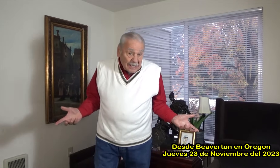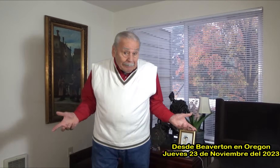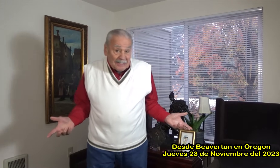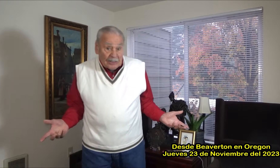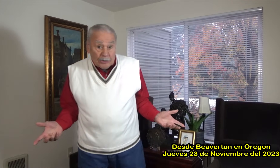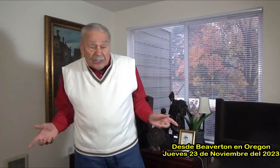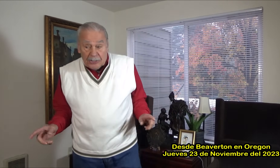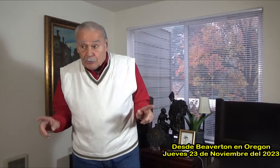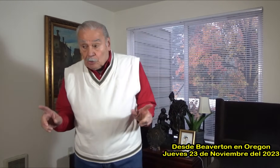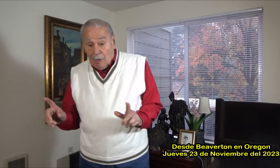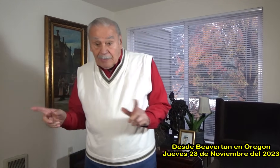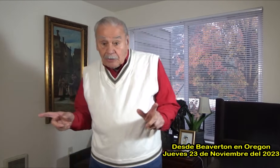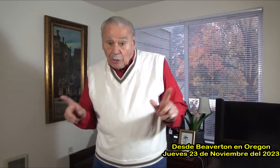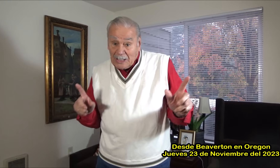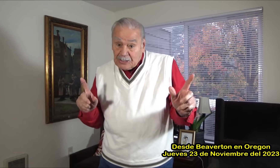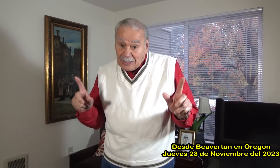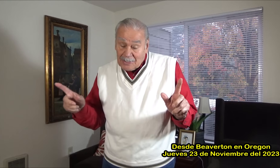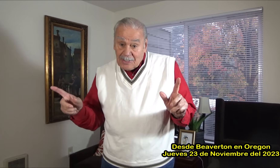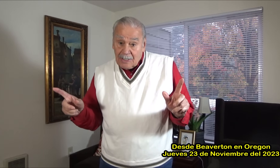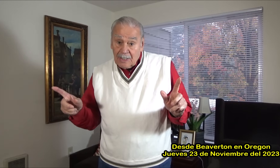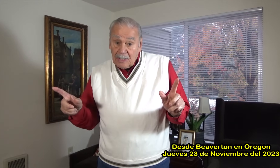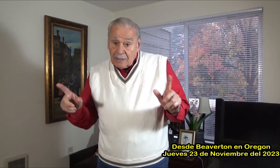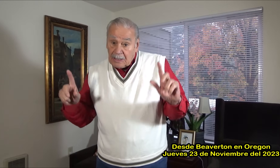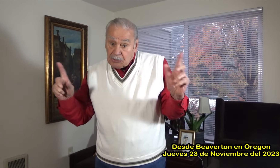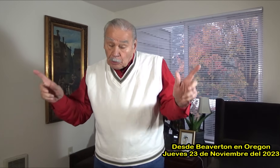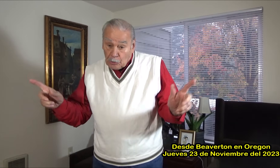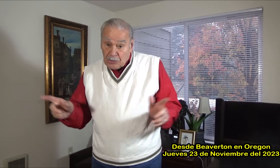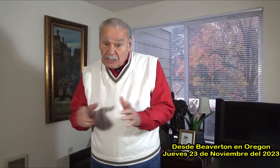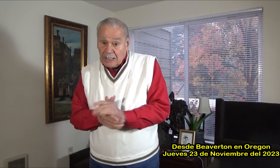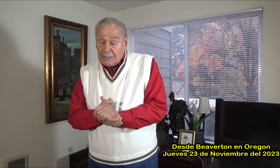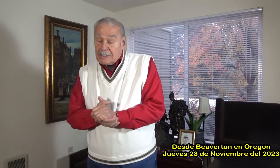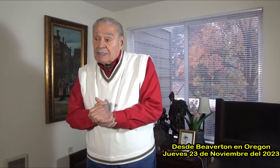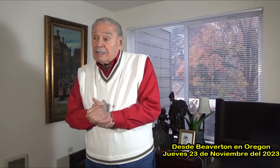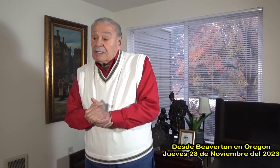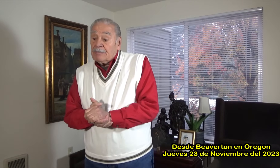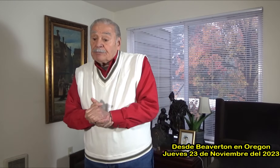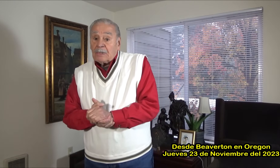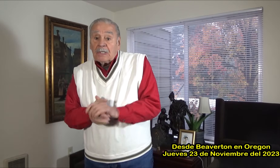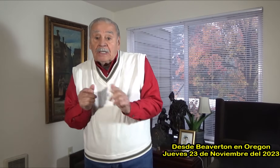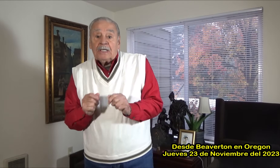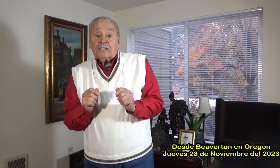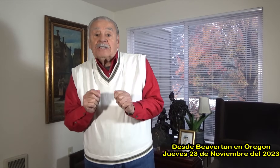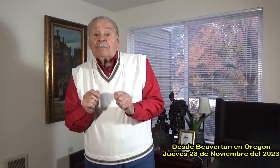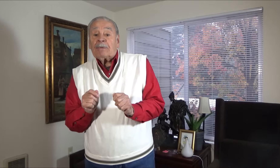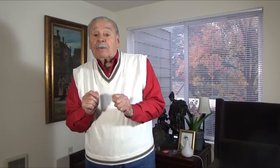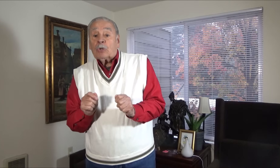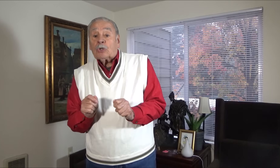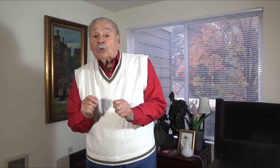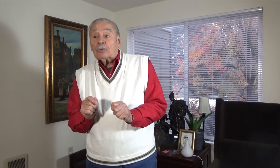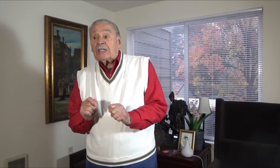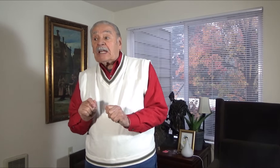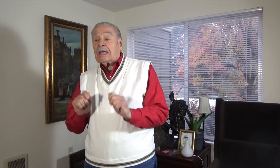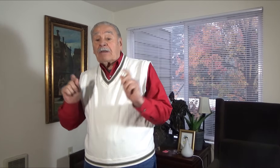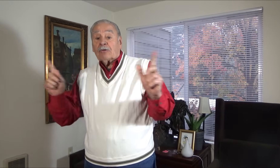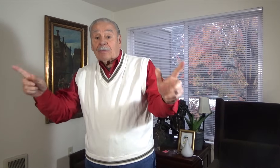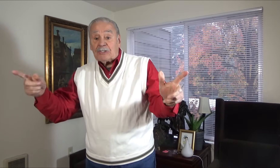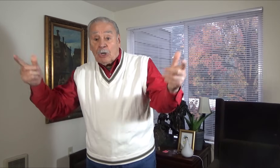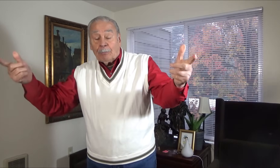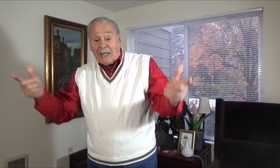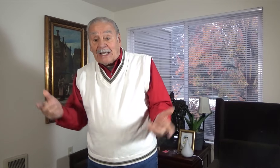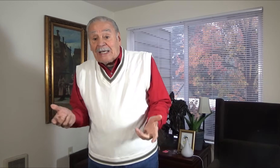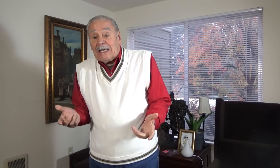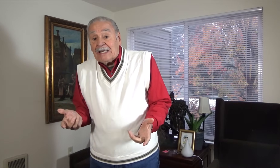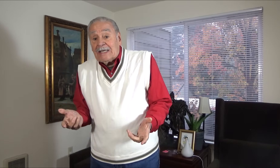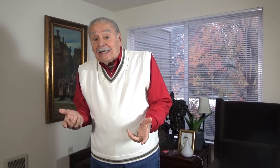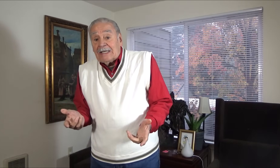Bueno, a medida que pasan los días uno va viendo aristas desconocidas y siempre es bueno tener la